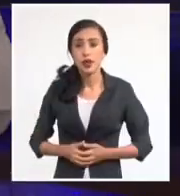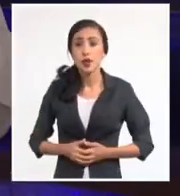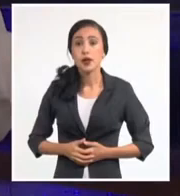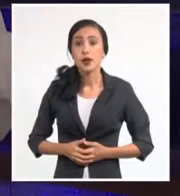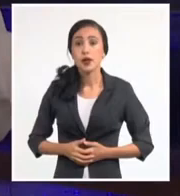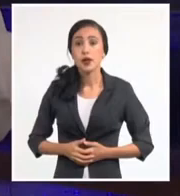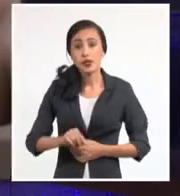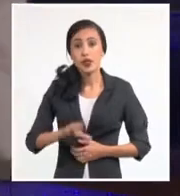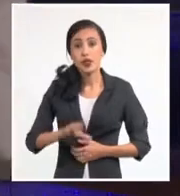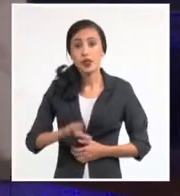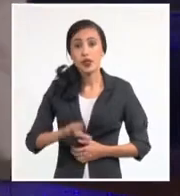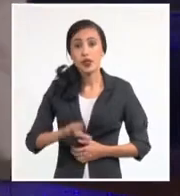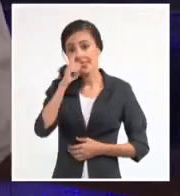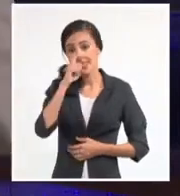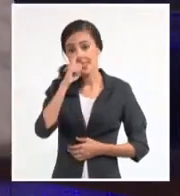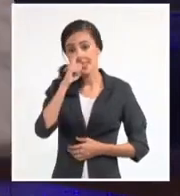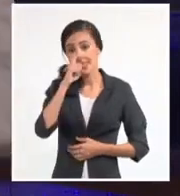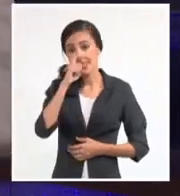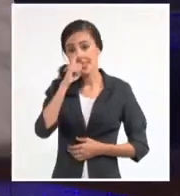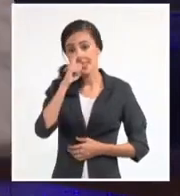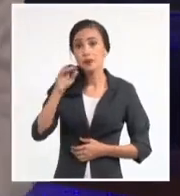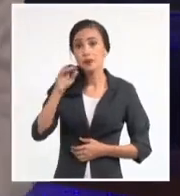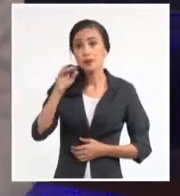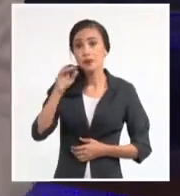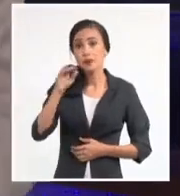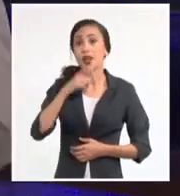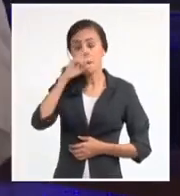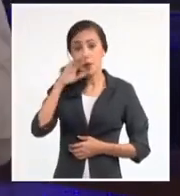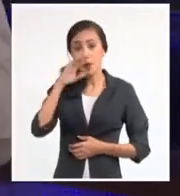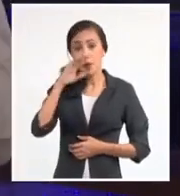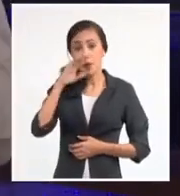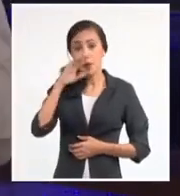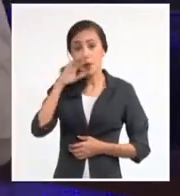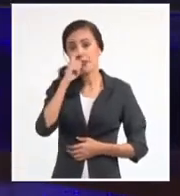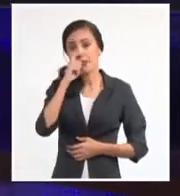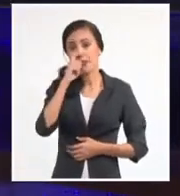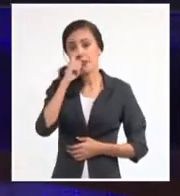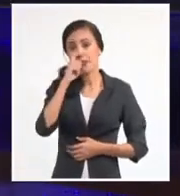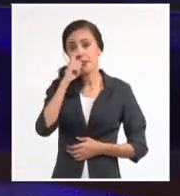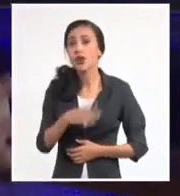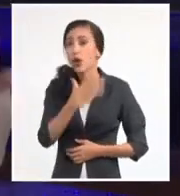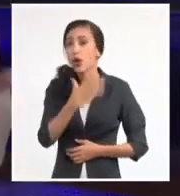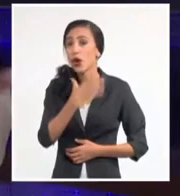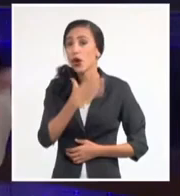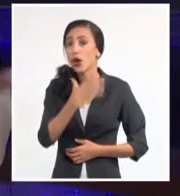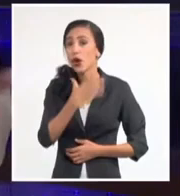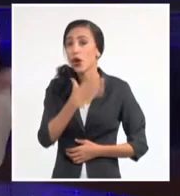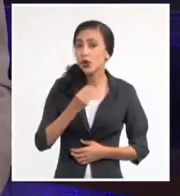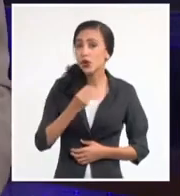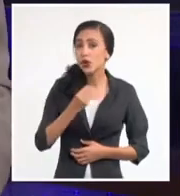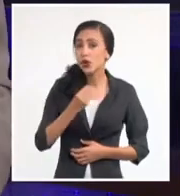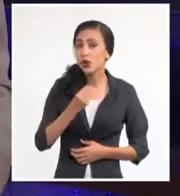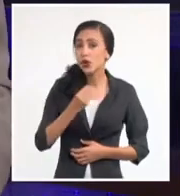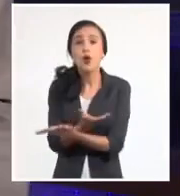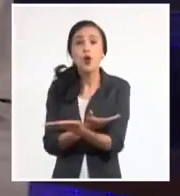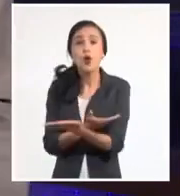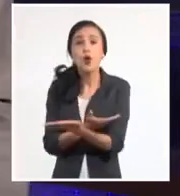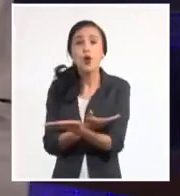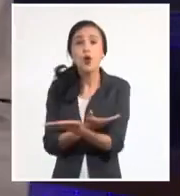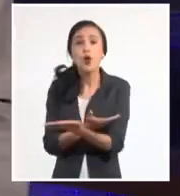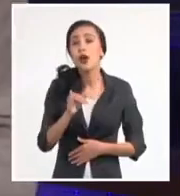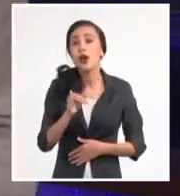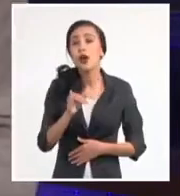años y los que tenemos menos, éramos muy jovencitos y tuvimos esa oportunidad de compartir también con Fidel